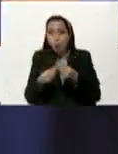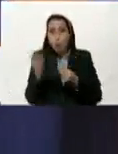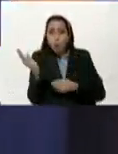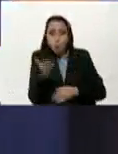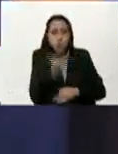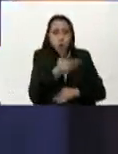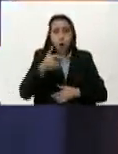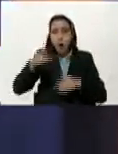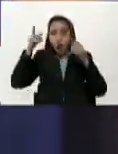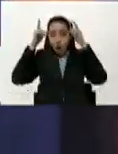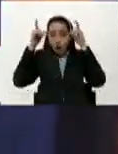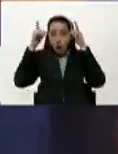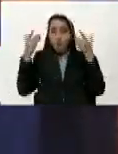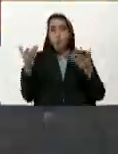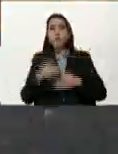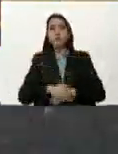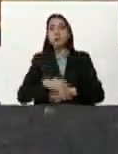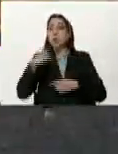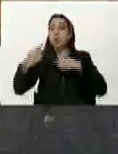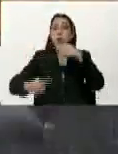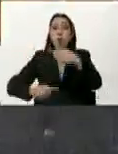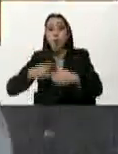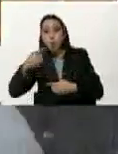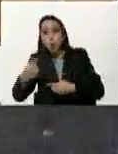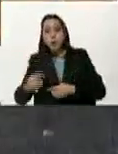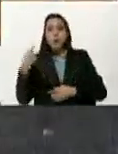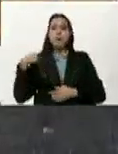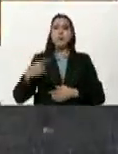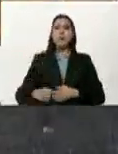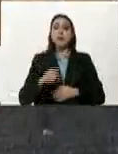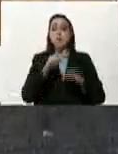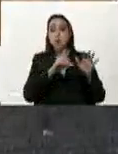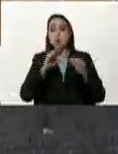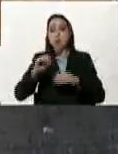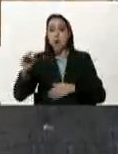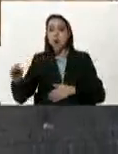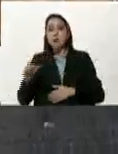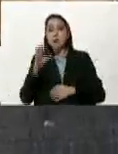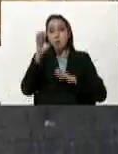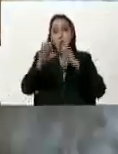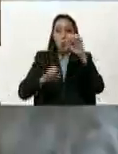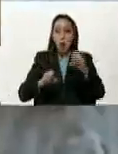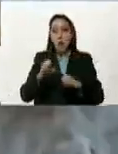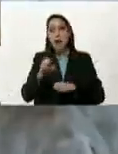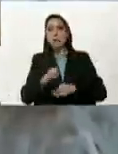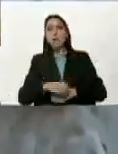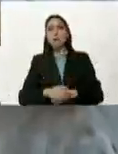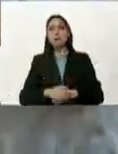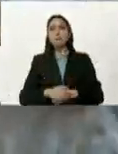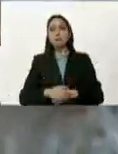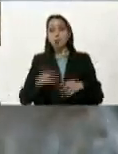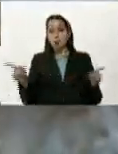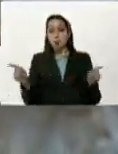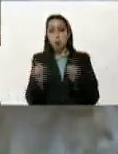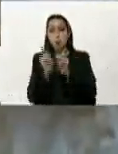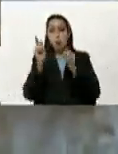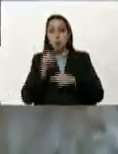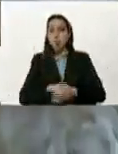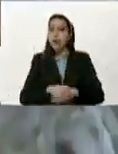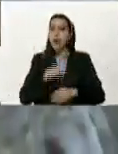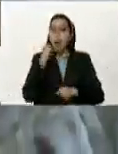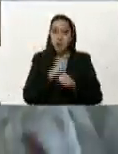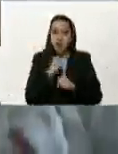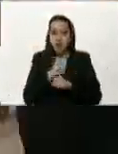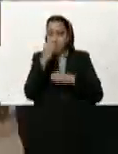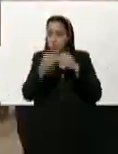podemos tener por día para llenar hasta 600 animales entonces hice rápido pero todo un trabajo arduo de